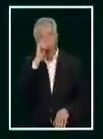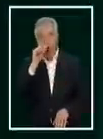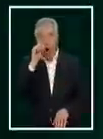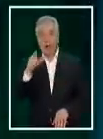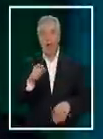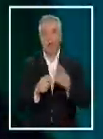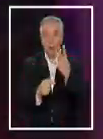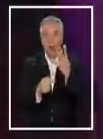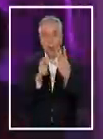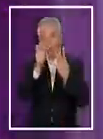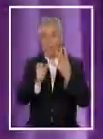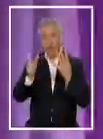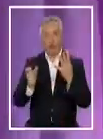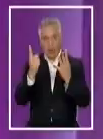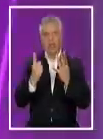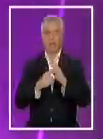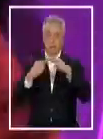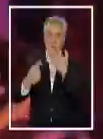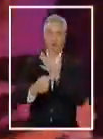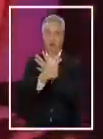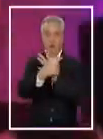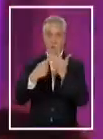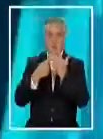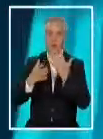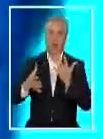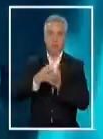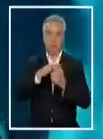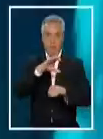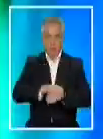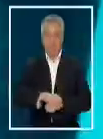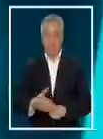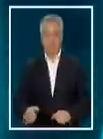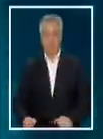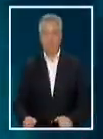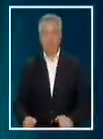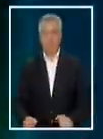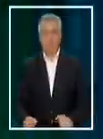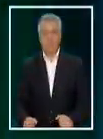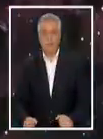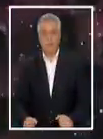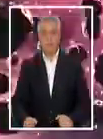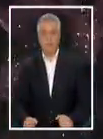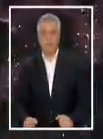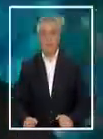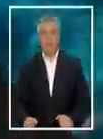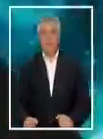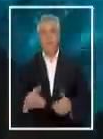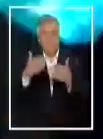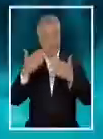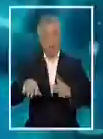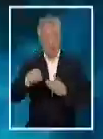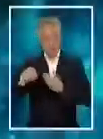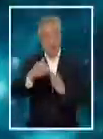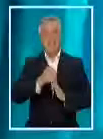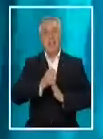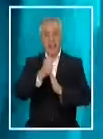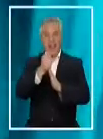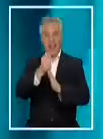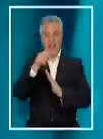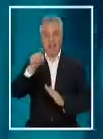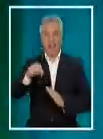otras 4 personas. Mucha diversión, en la viajada comienza la acción. Se encontraba el líder de la